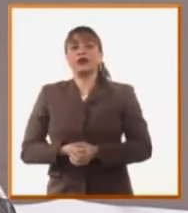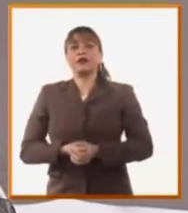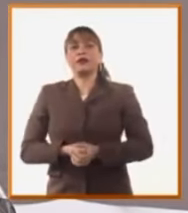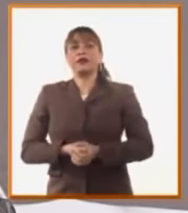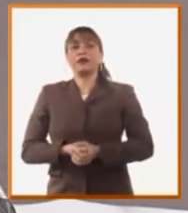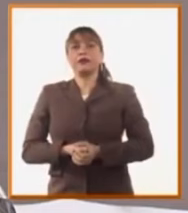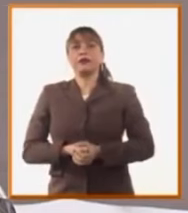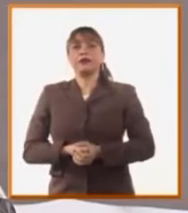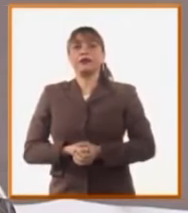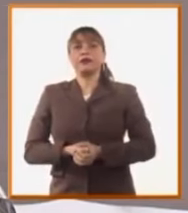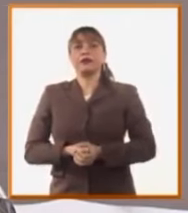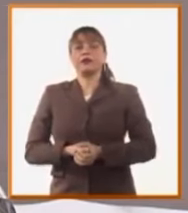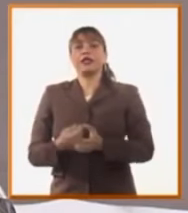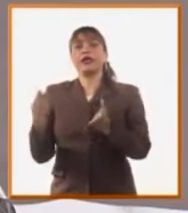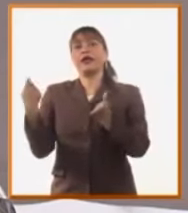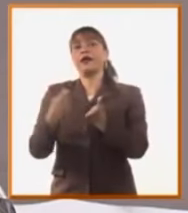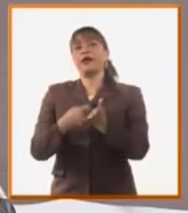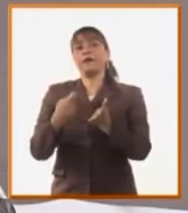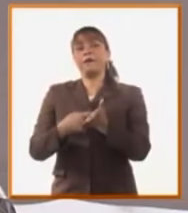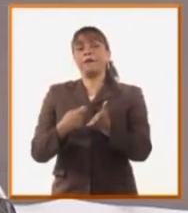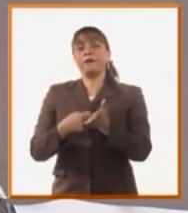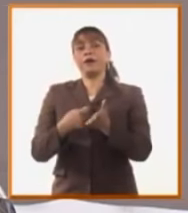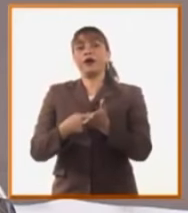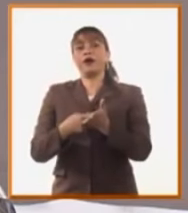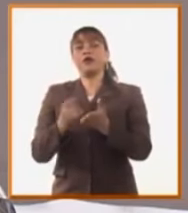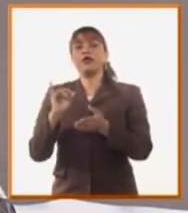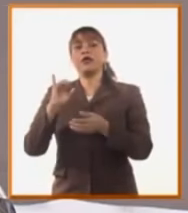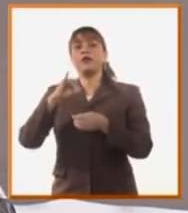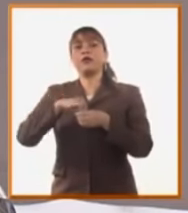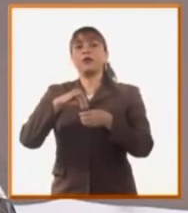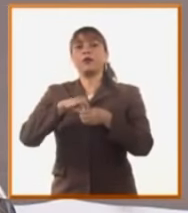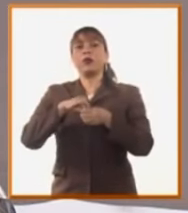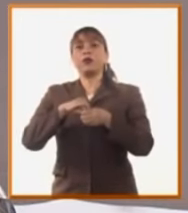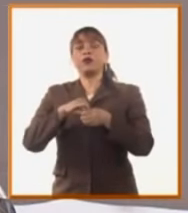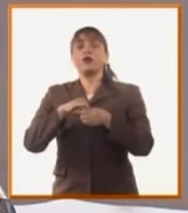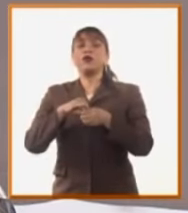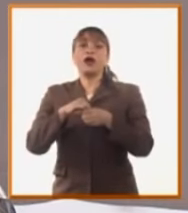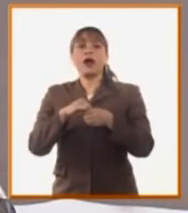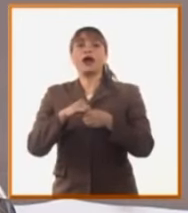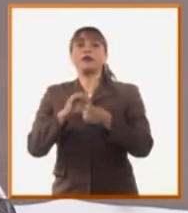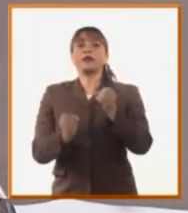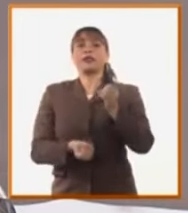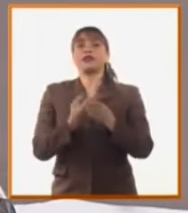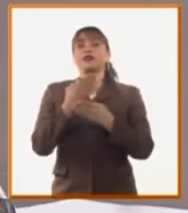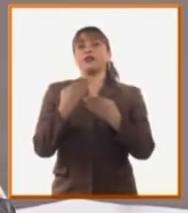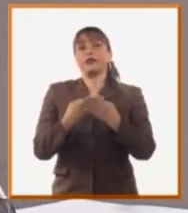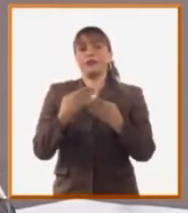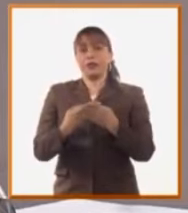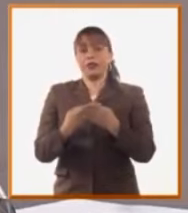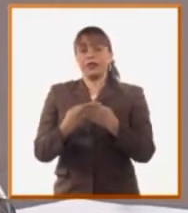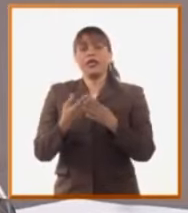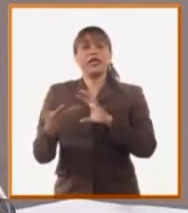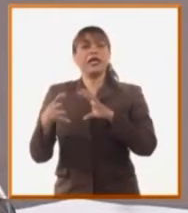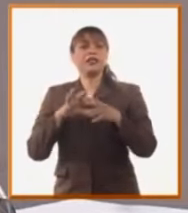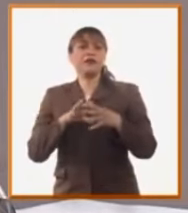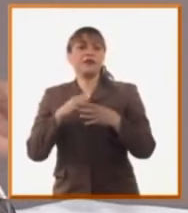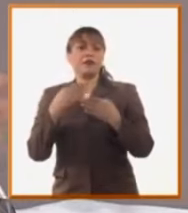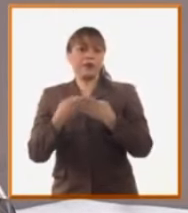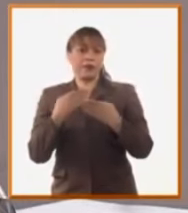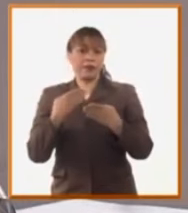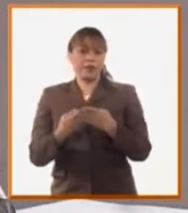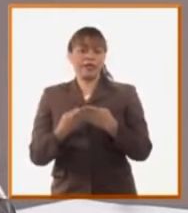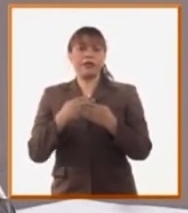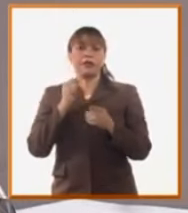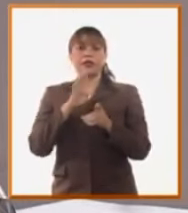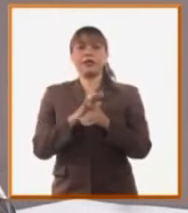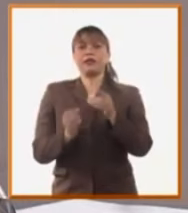la exoneración al del pago de impuesto por la creación de la de la empresa este este este tipo de empresa desde su creación